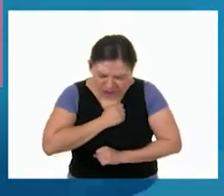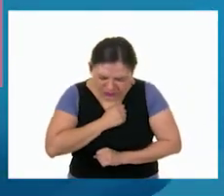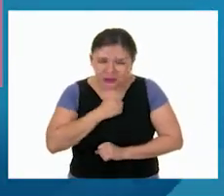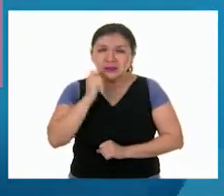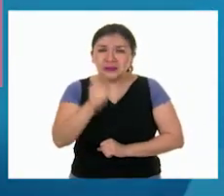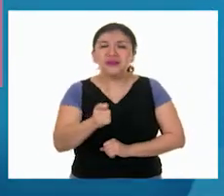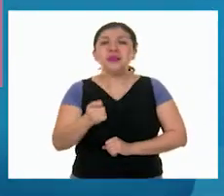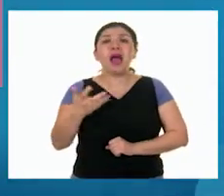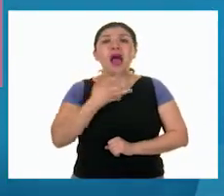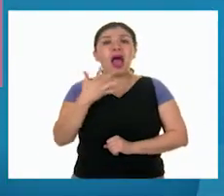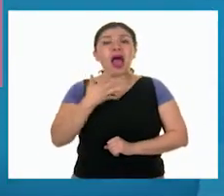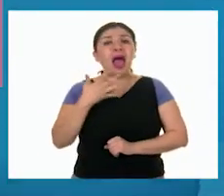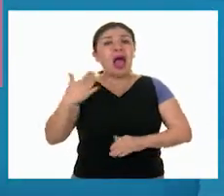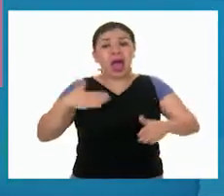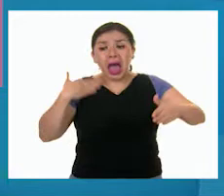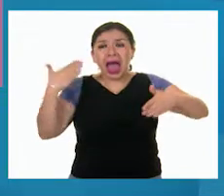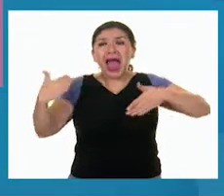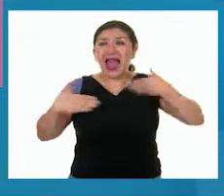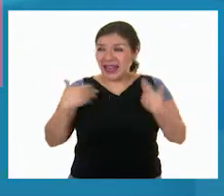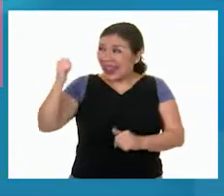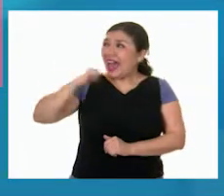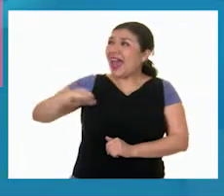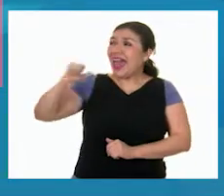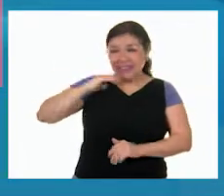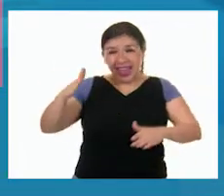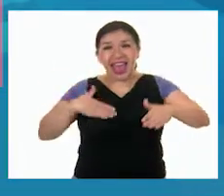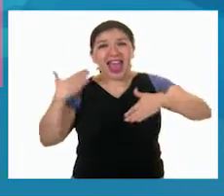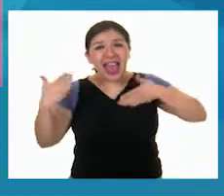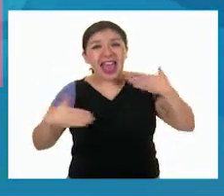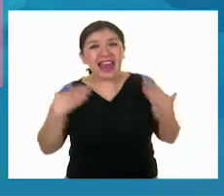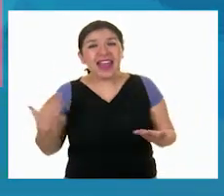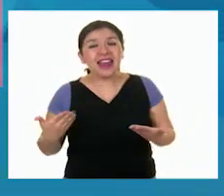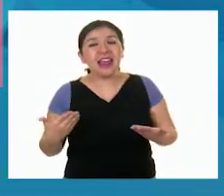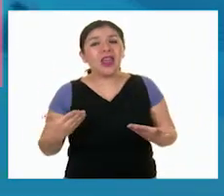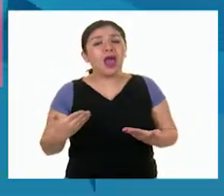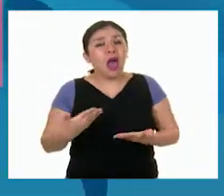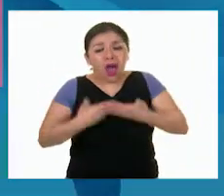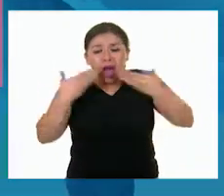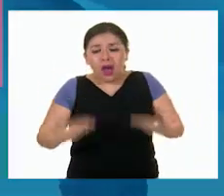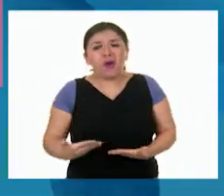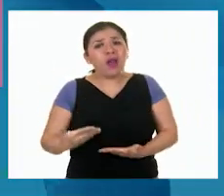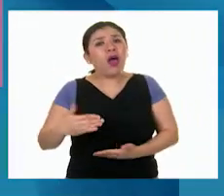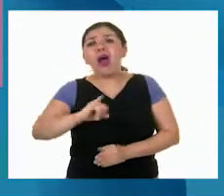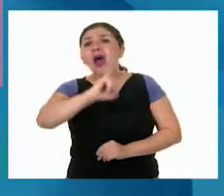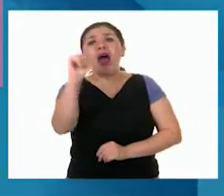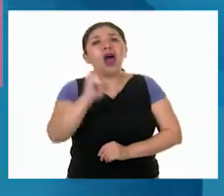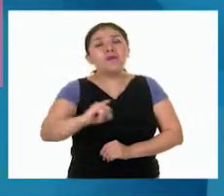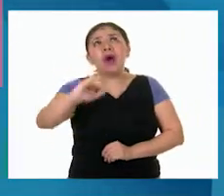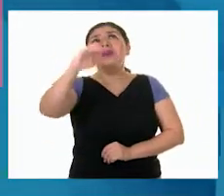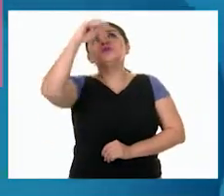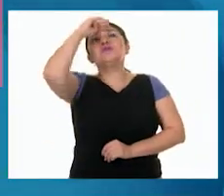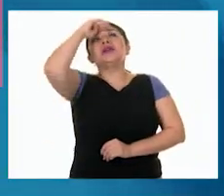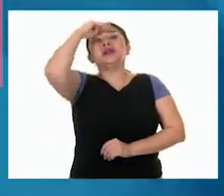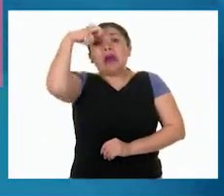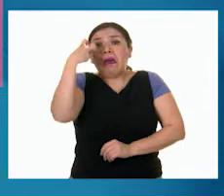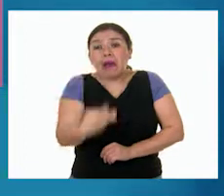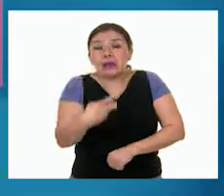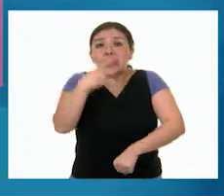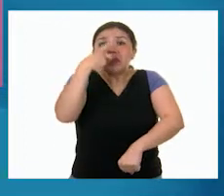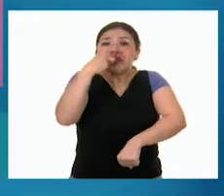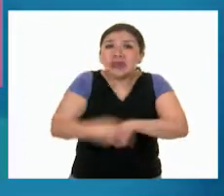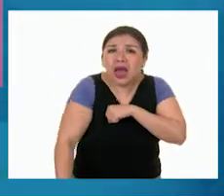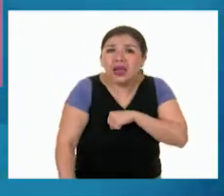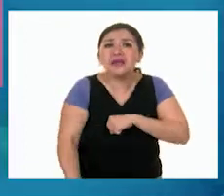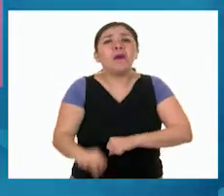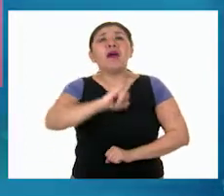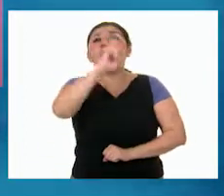que alegre en otro tiempo nunca conoció el daño,